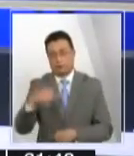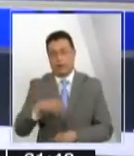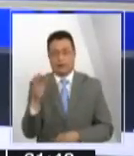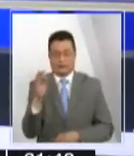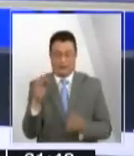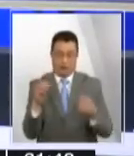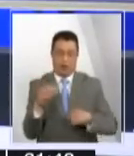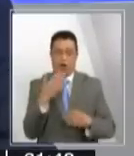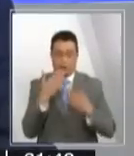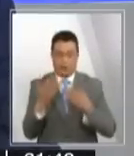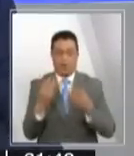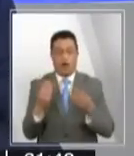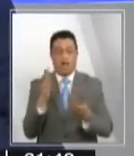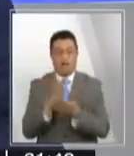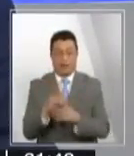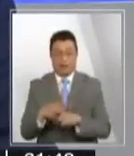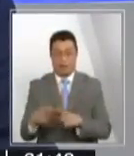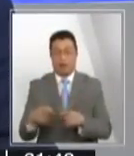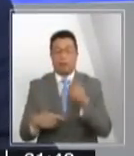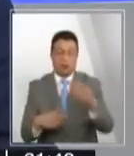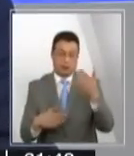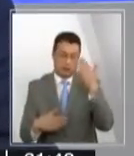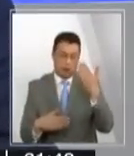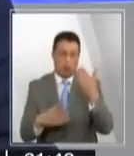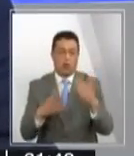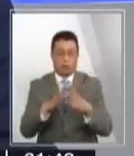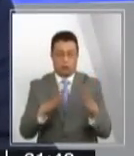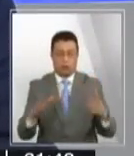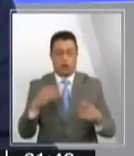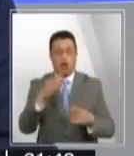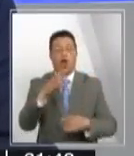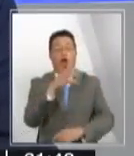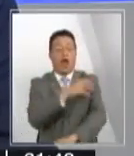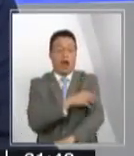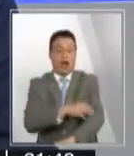con nosotros. Que tenga un buen fin de semana. Gracias a usted y un saludo muy cariñoso a Colchagua, a Cachapoal, a Cardenal Caro.